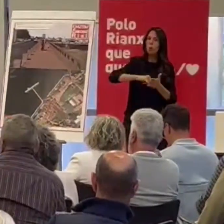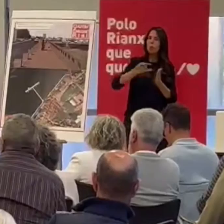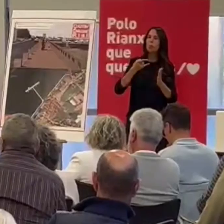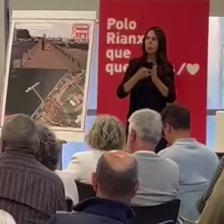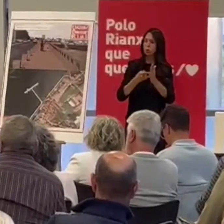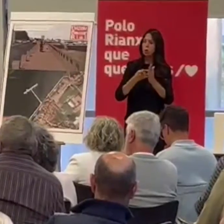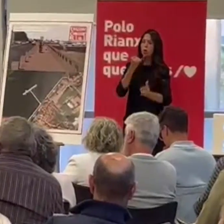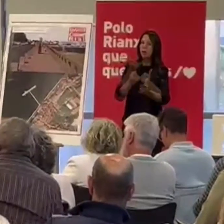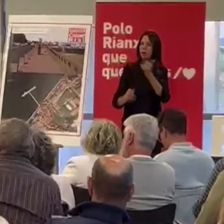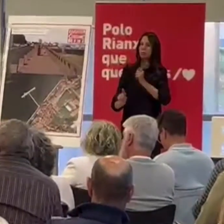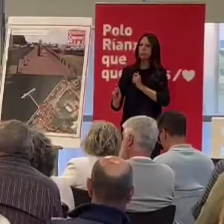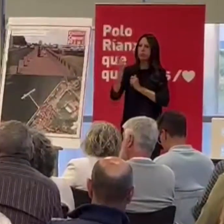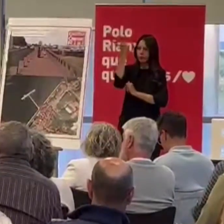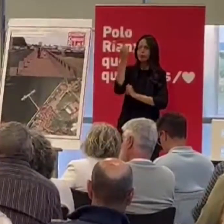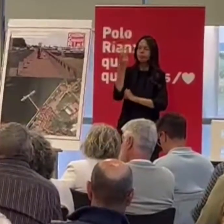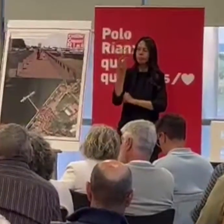un bo porto,